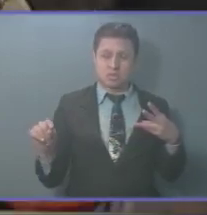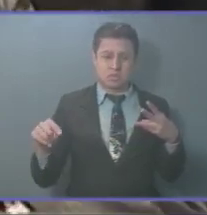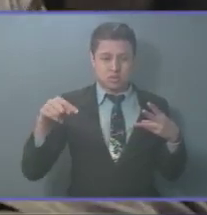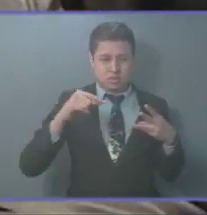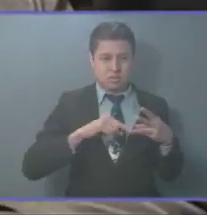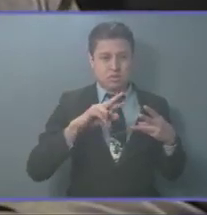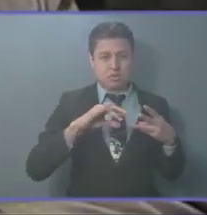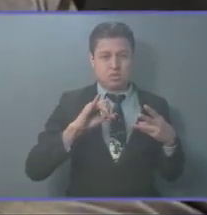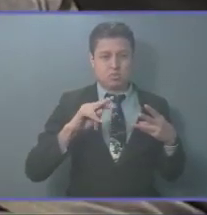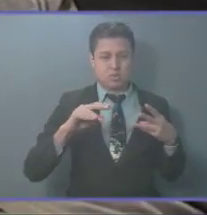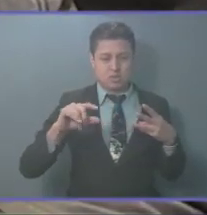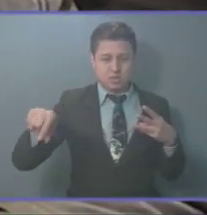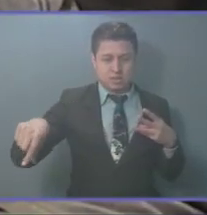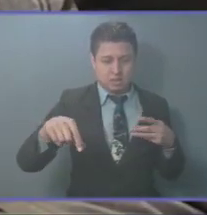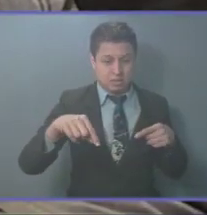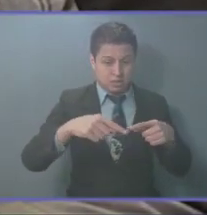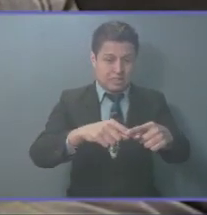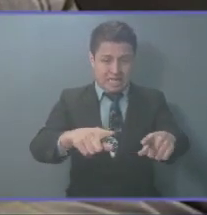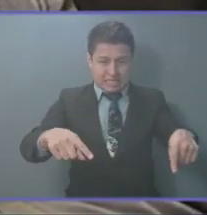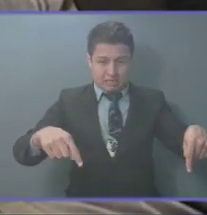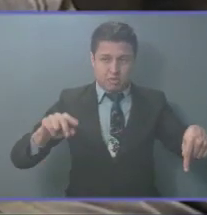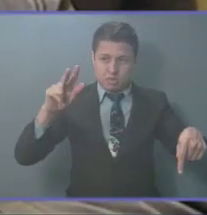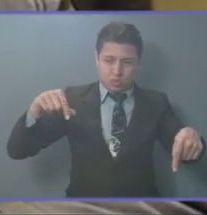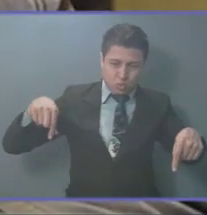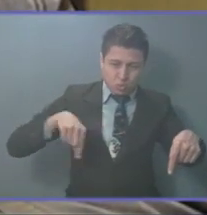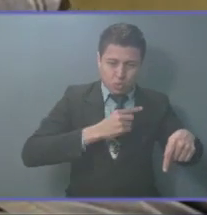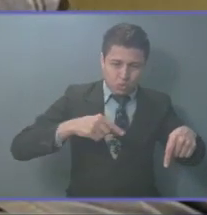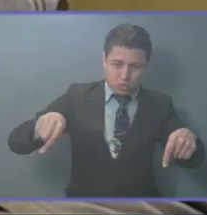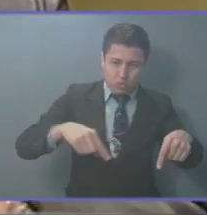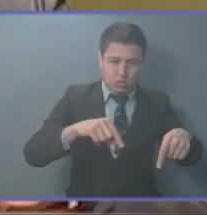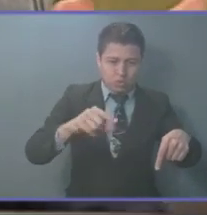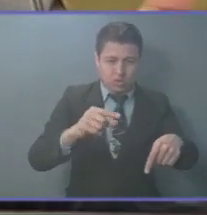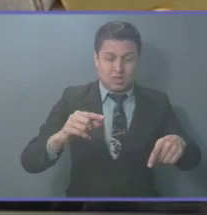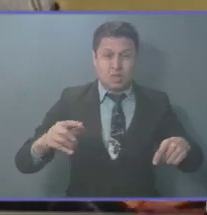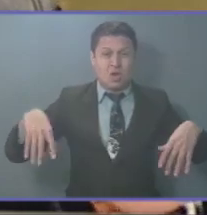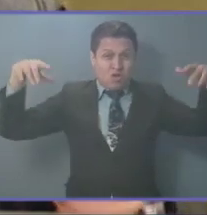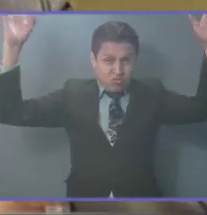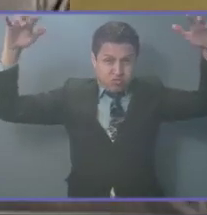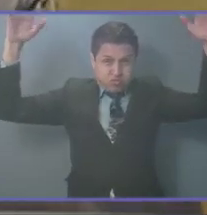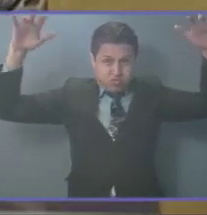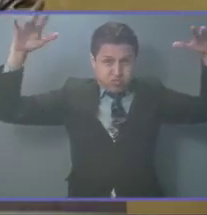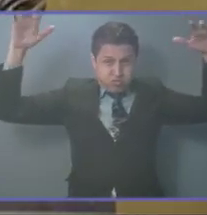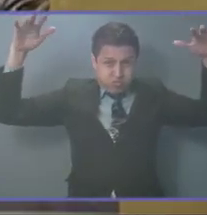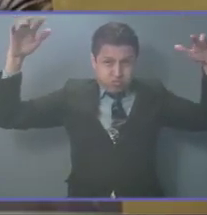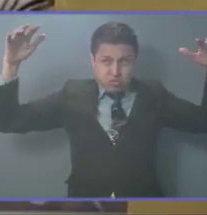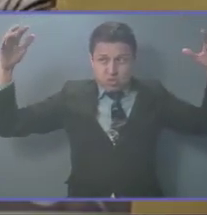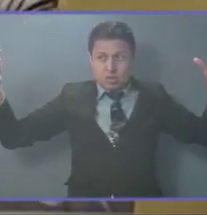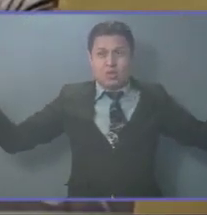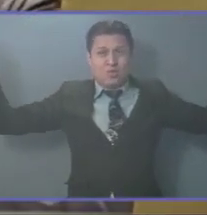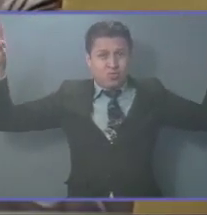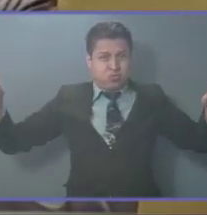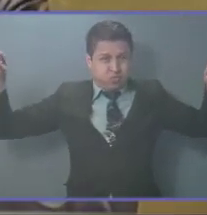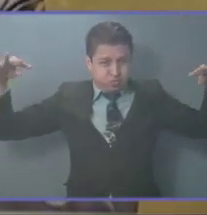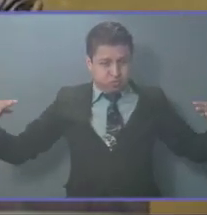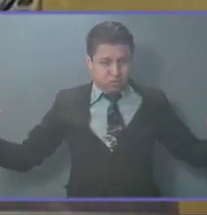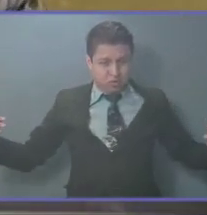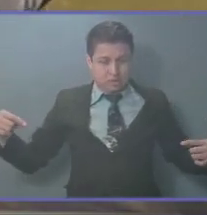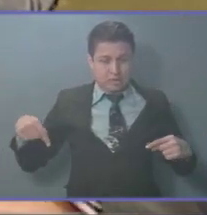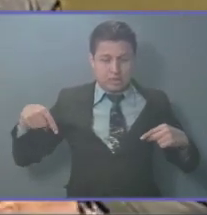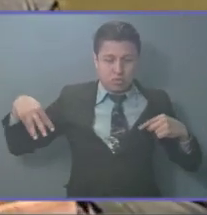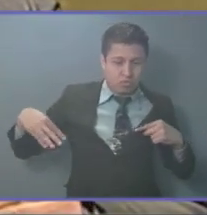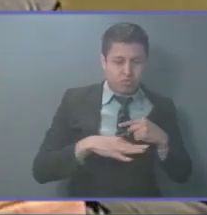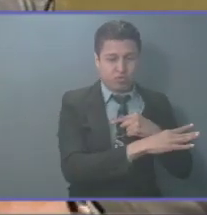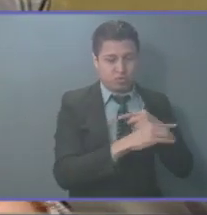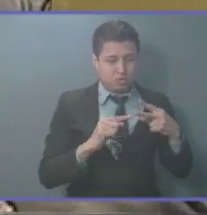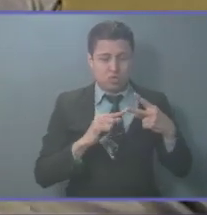río Urbina. Todas esas quebradas recogen el agua que forma la cuenca que se aglutina en la parte baja de San